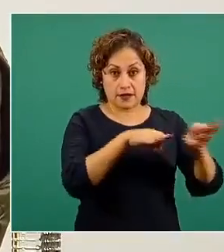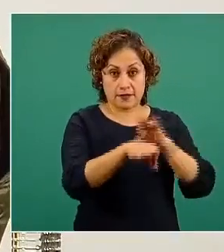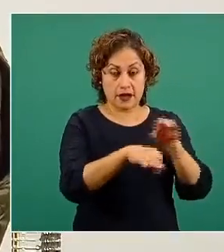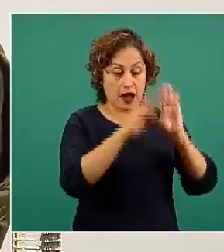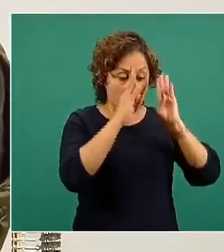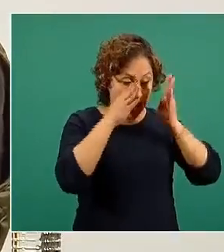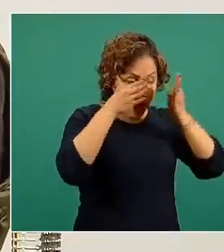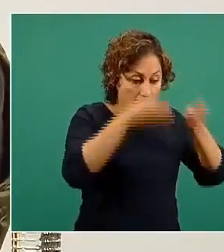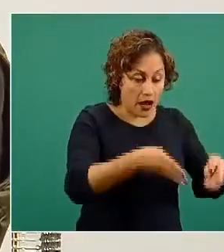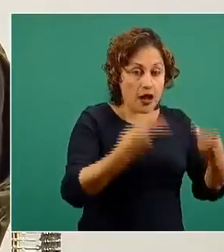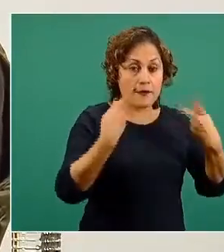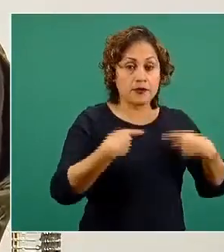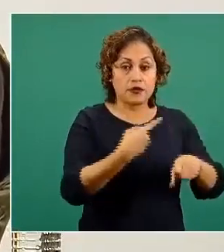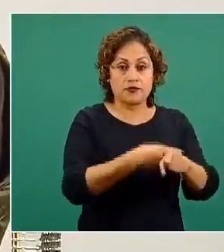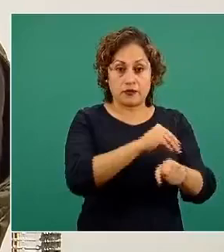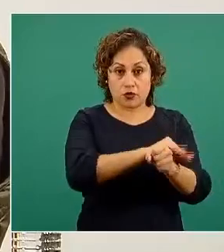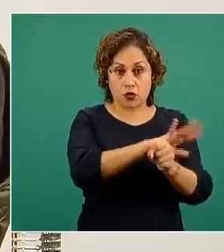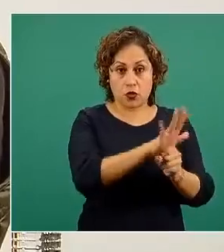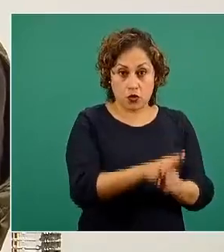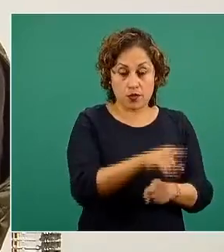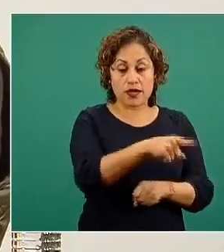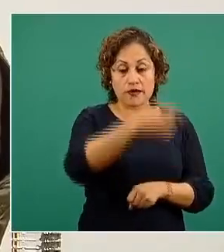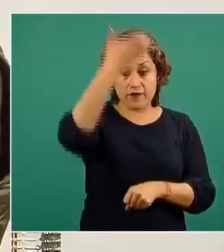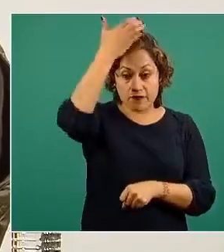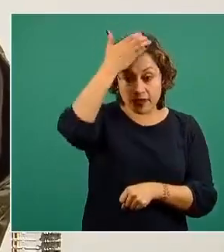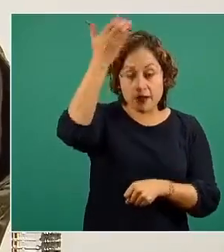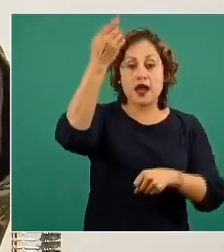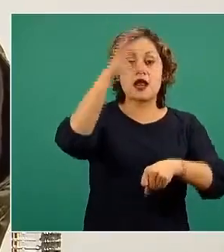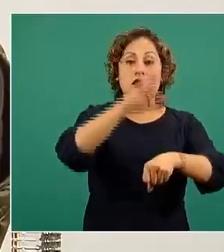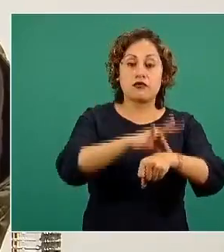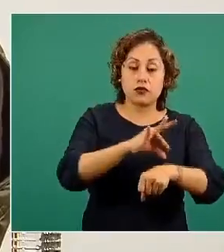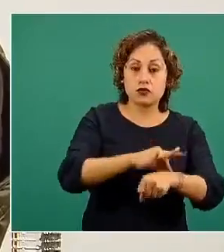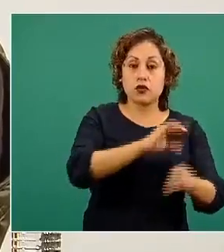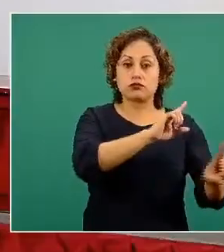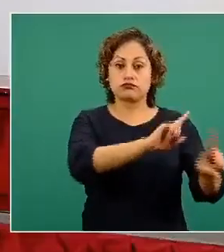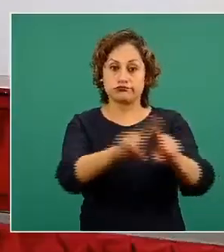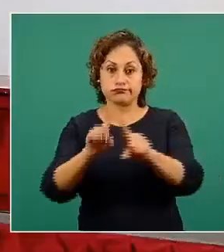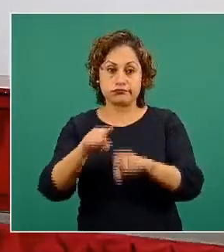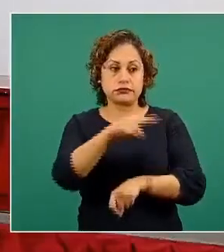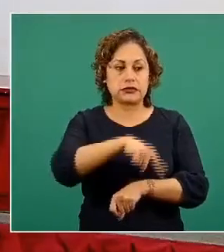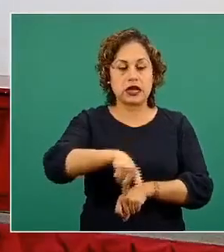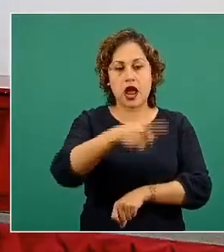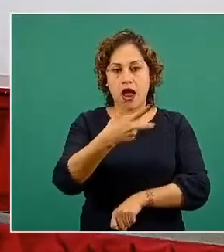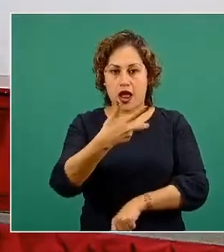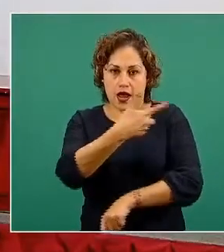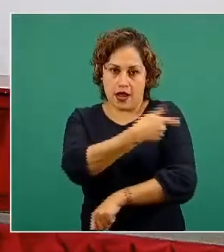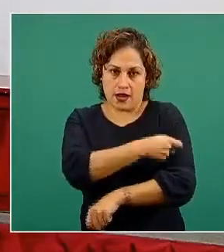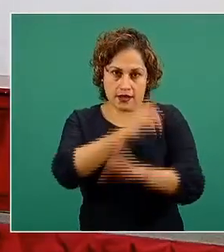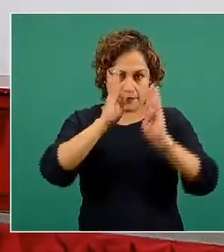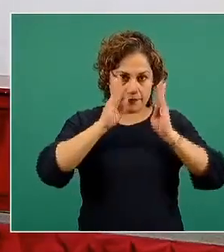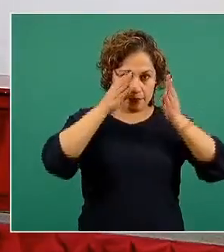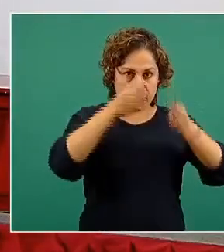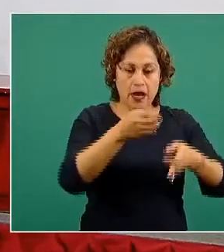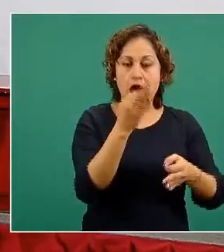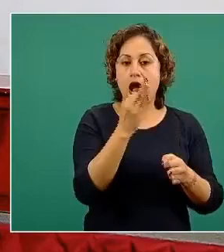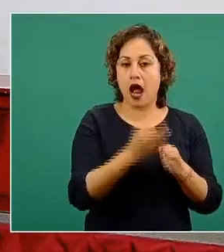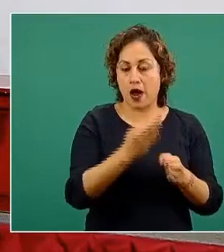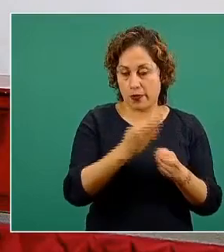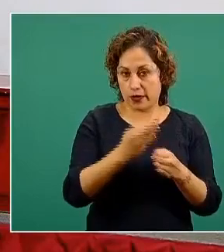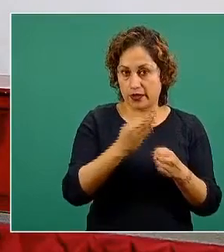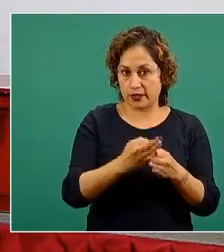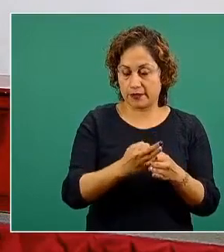hospitalaria. Todos los médicos, médicas, los enfermeros y enfermeras son importantes para nosotros y a todos los debemos de proteger.